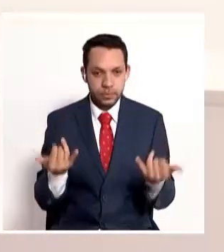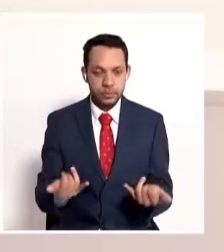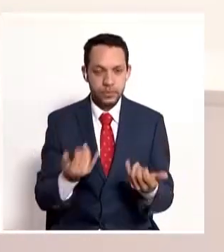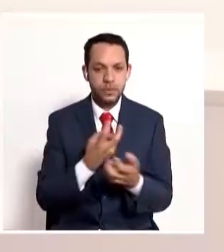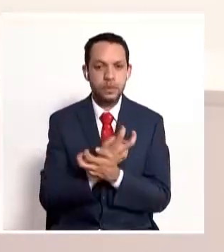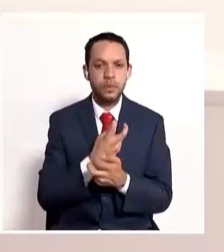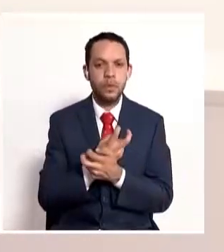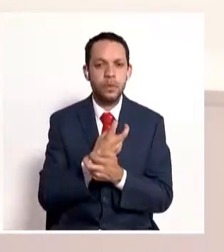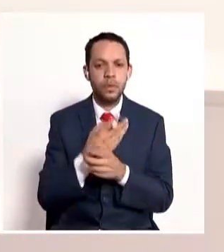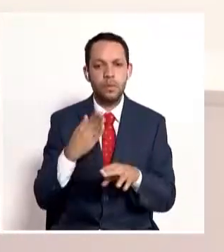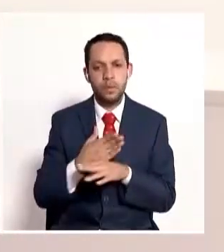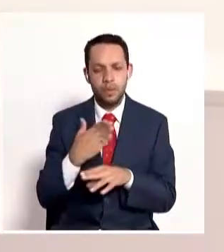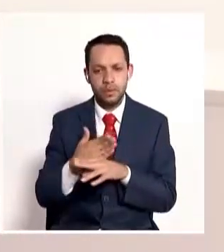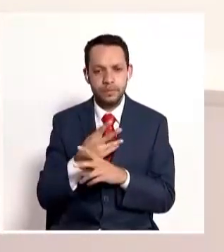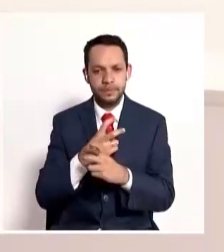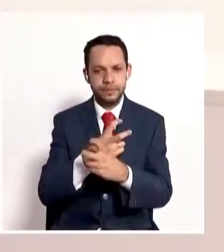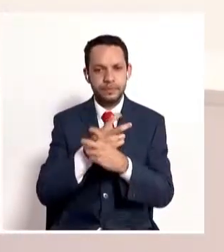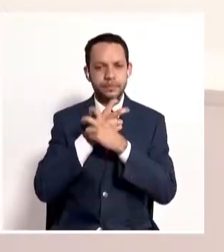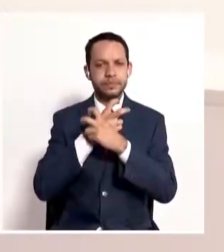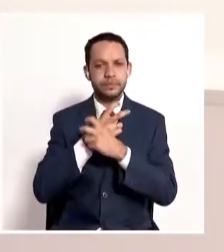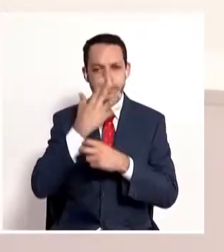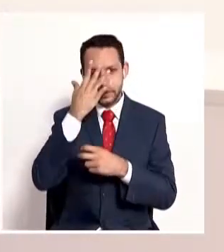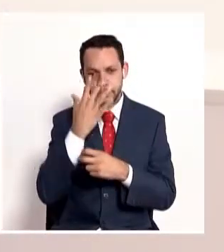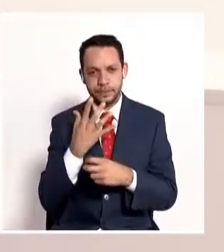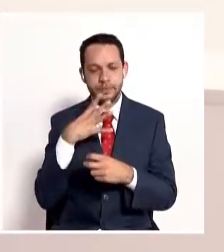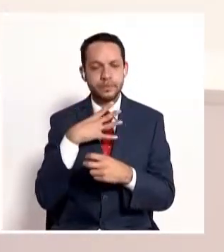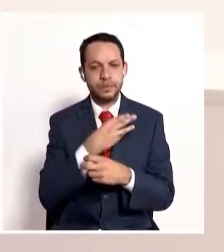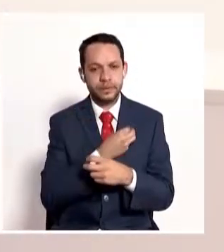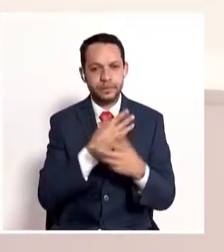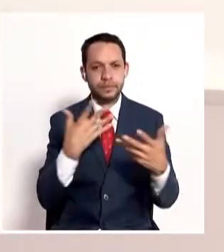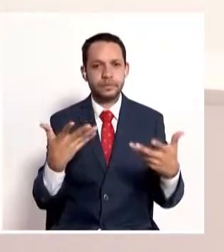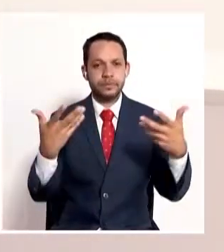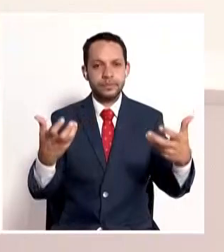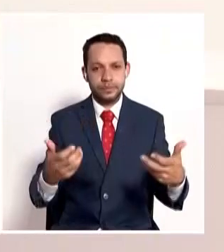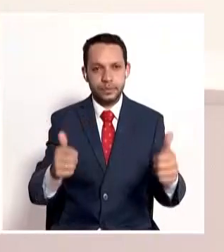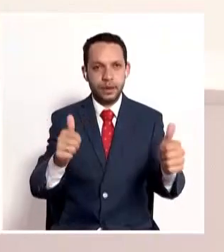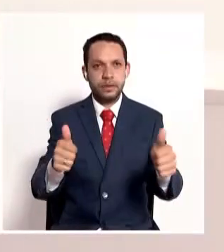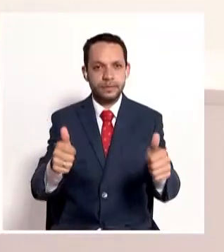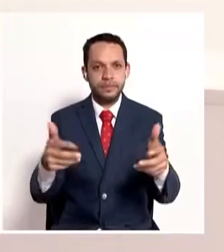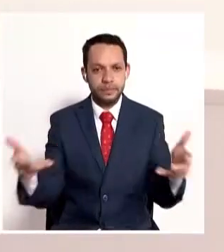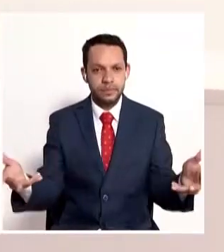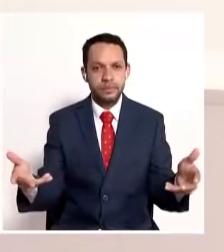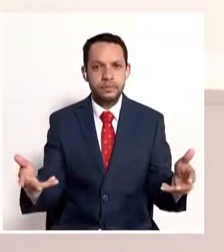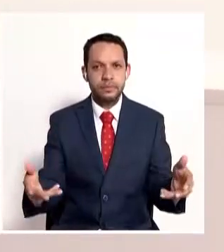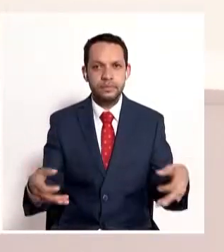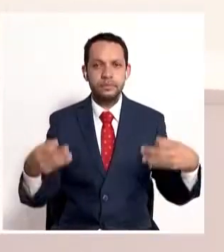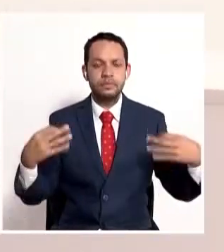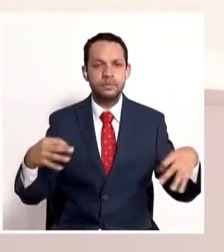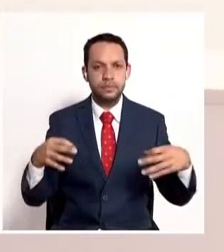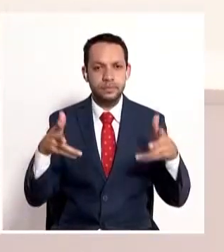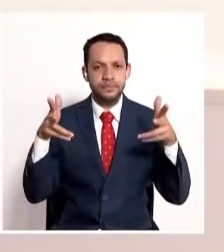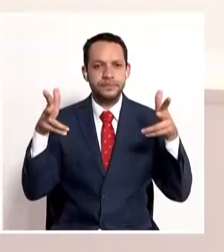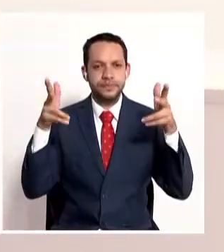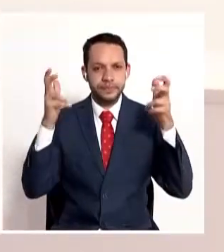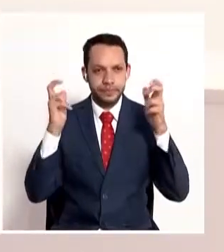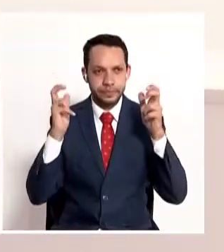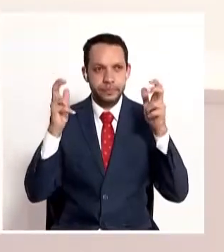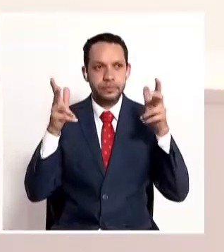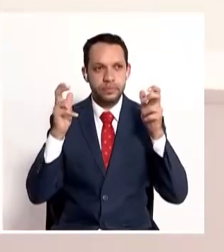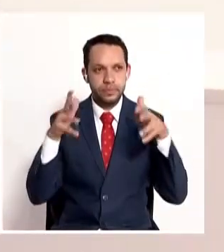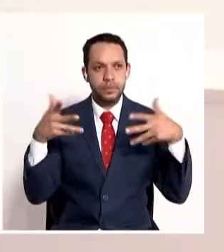todo esto que queremos que las personas por lo menos tengan un conocimiento una